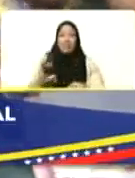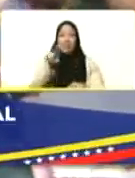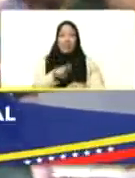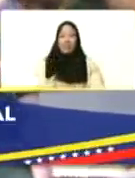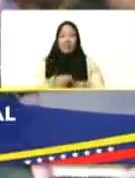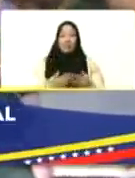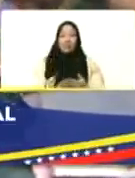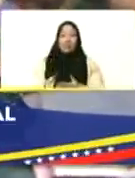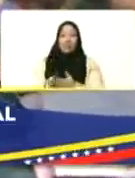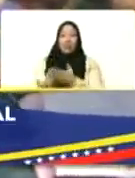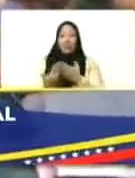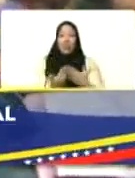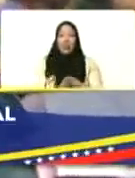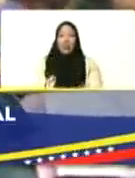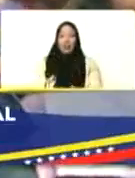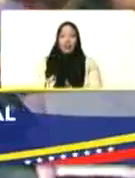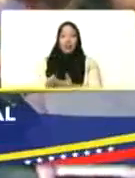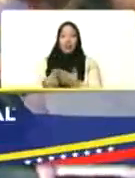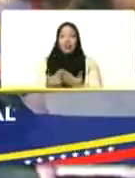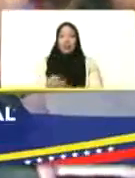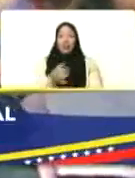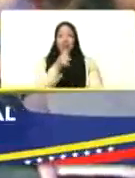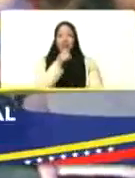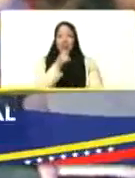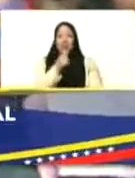Instituto para la